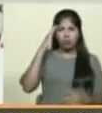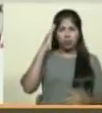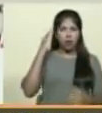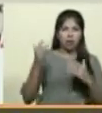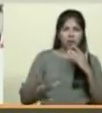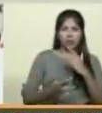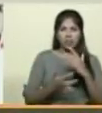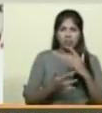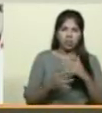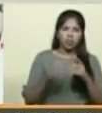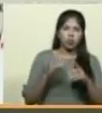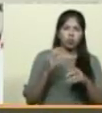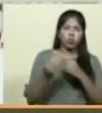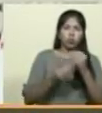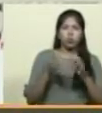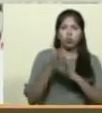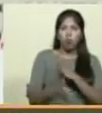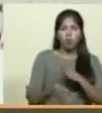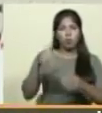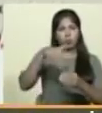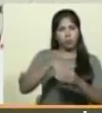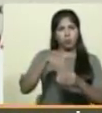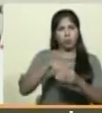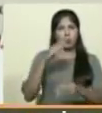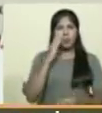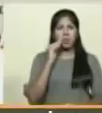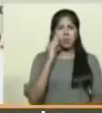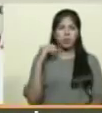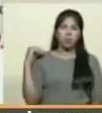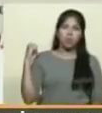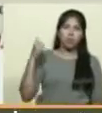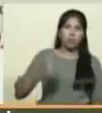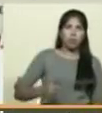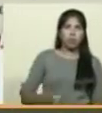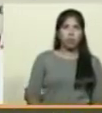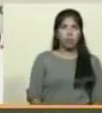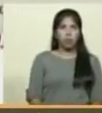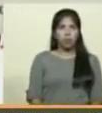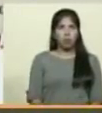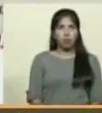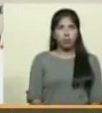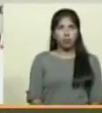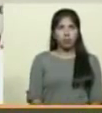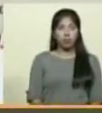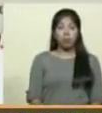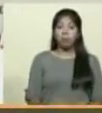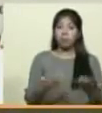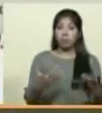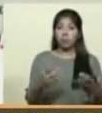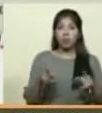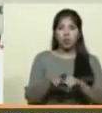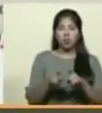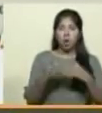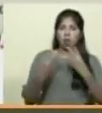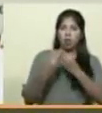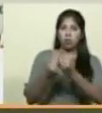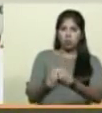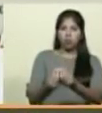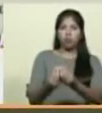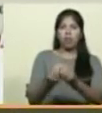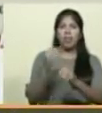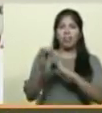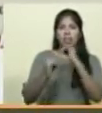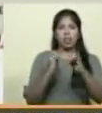nivel político. Este programa de acompañamiento internacional es verdaderamente